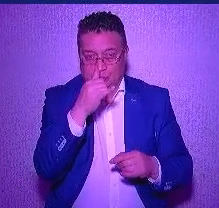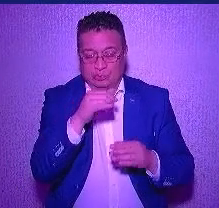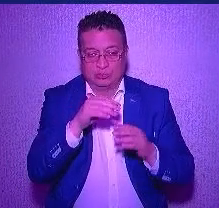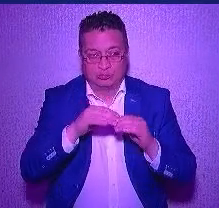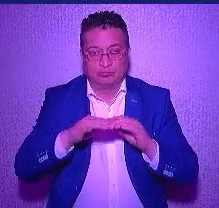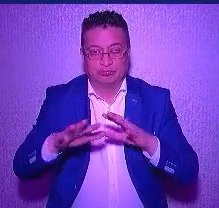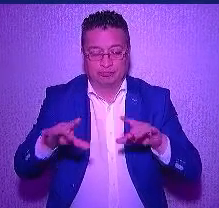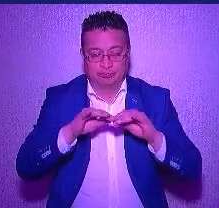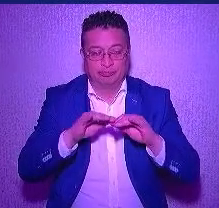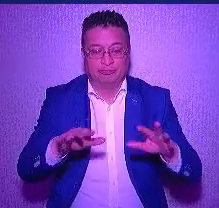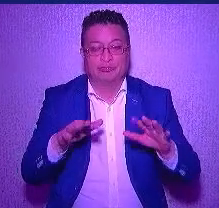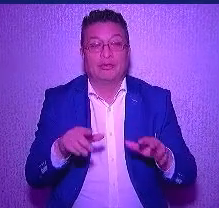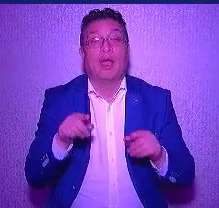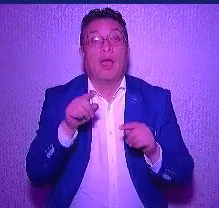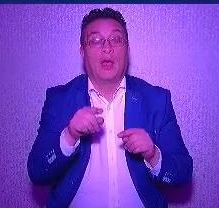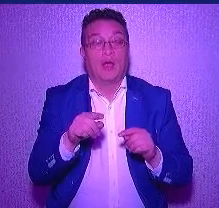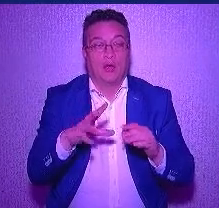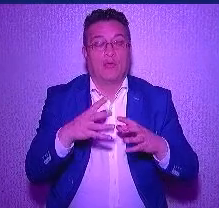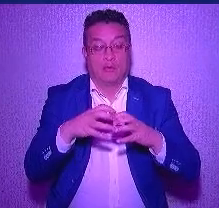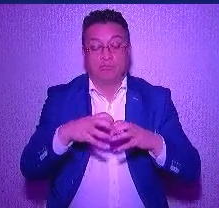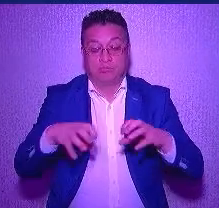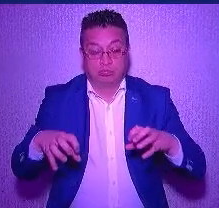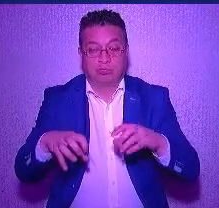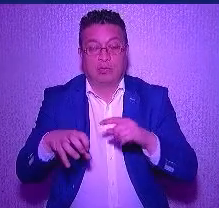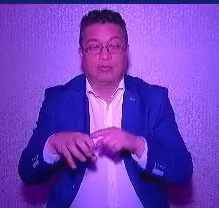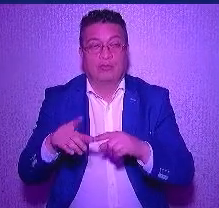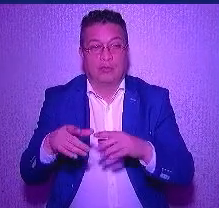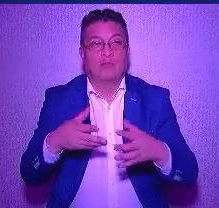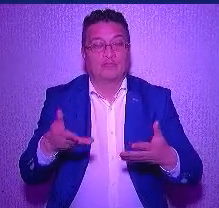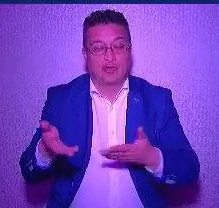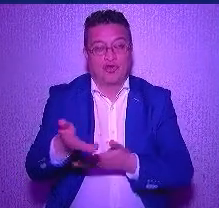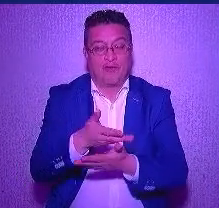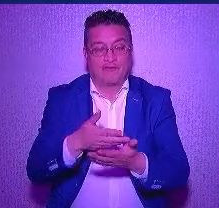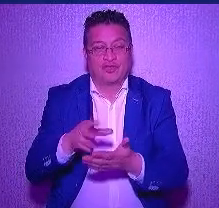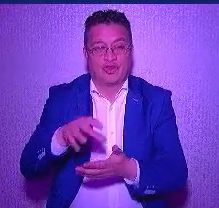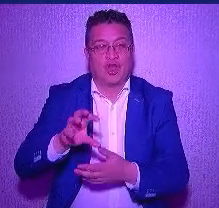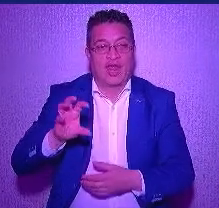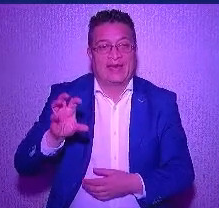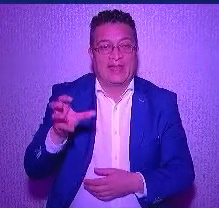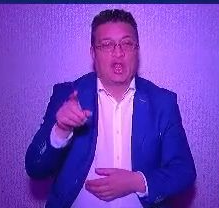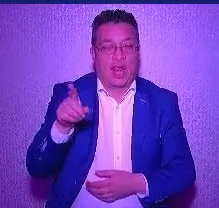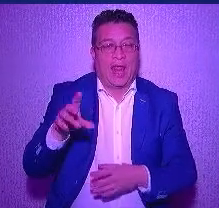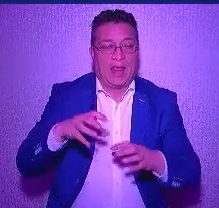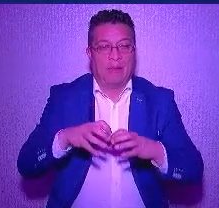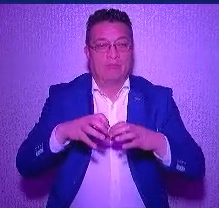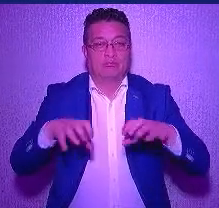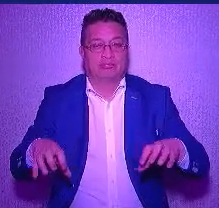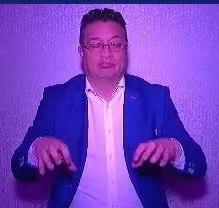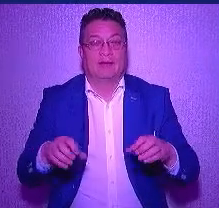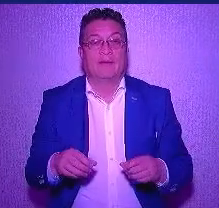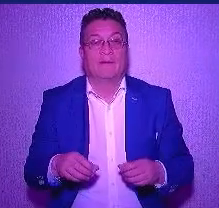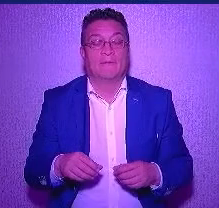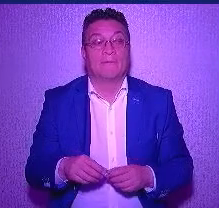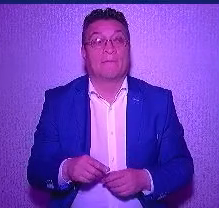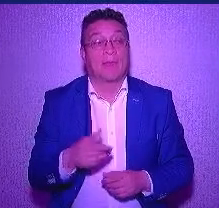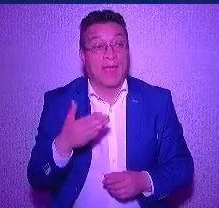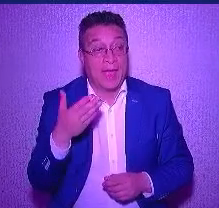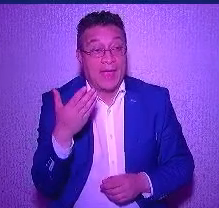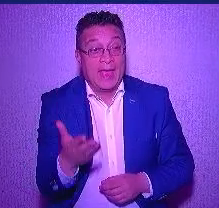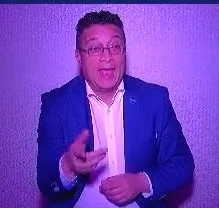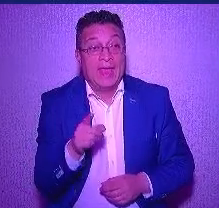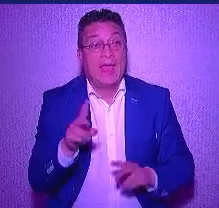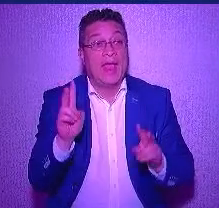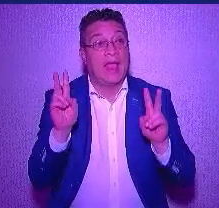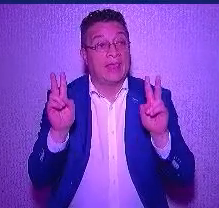malicioso están polarizados en relación ese conflicto regional allá entonces el tema en el